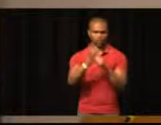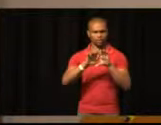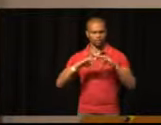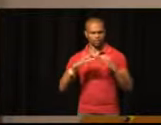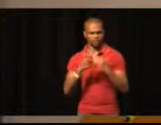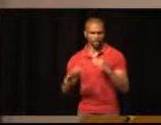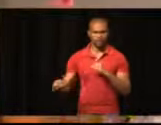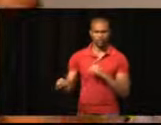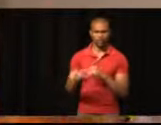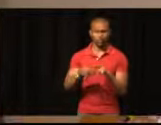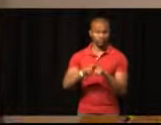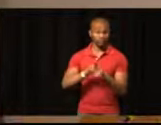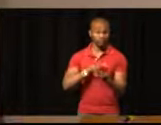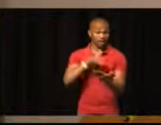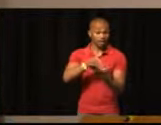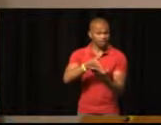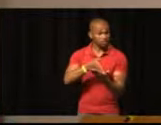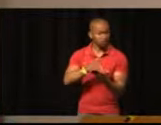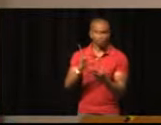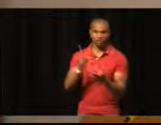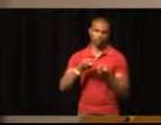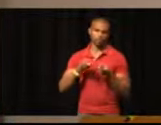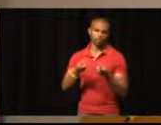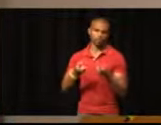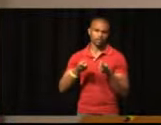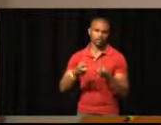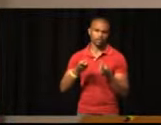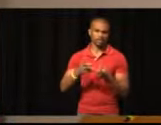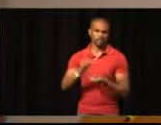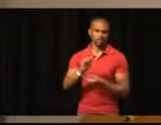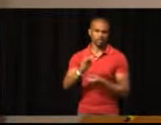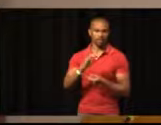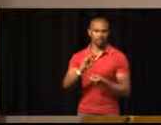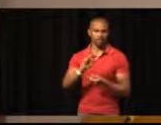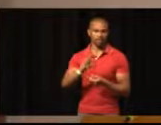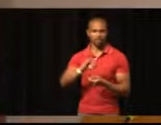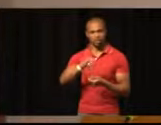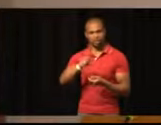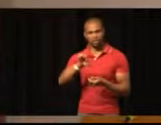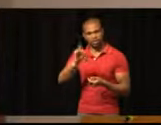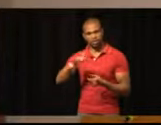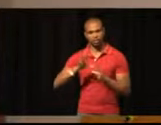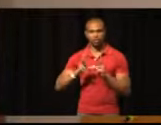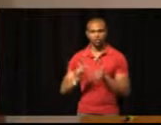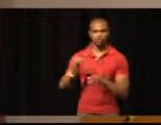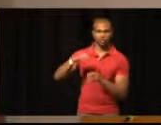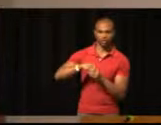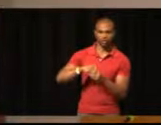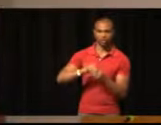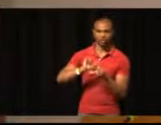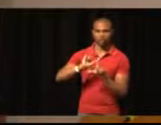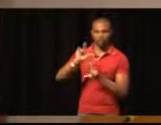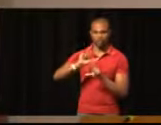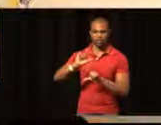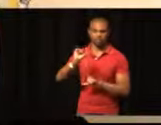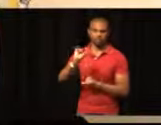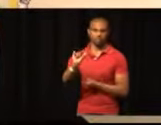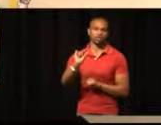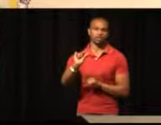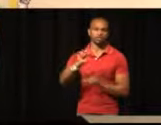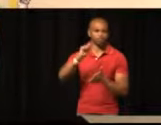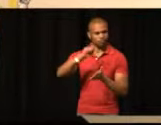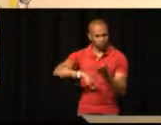nuevos estadios, inclusive la no venta de comidas típicas en El Salvador,